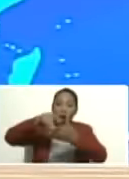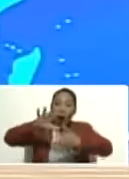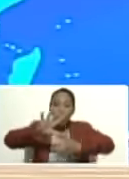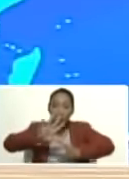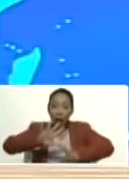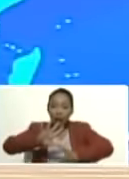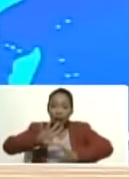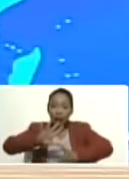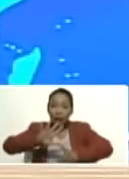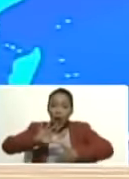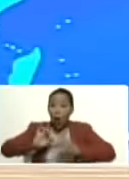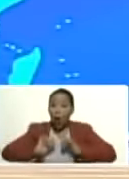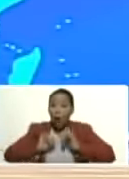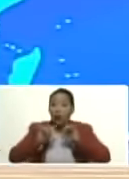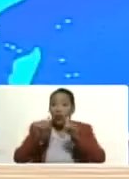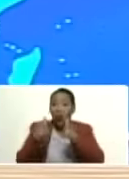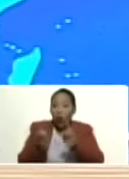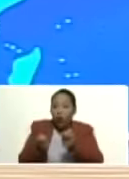la conquista,